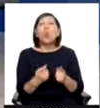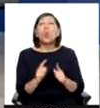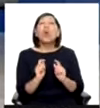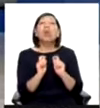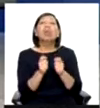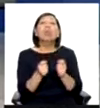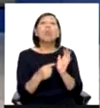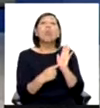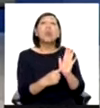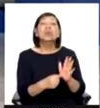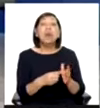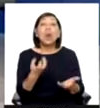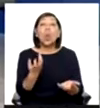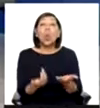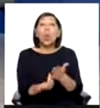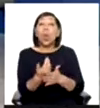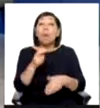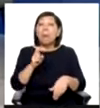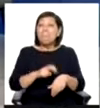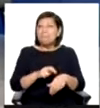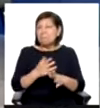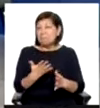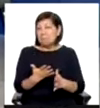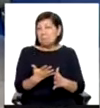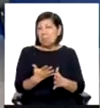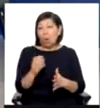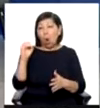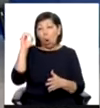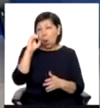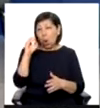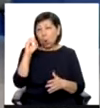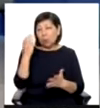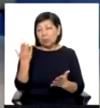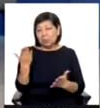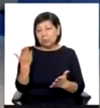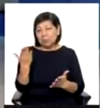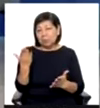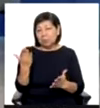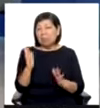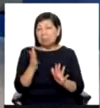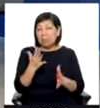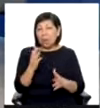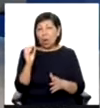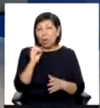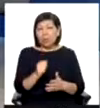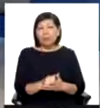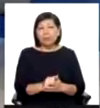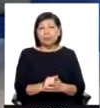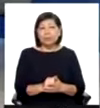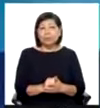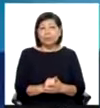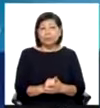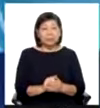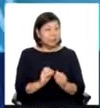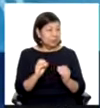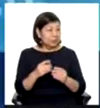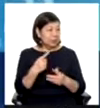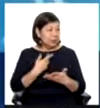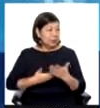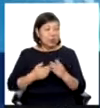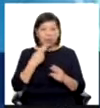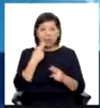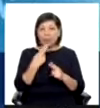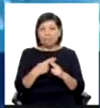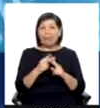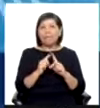dar a conocer esa papa? Más o menos será entre octubre, no creo que pase de octubre. ¿Tiene un nombre específico todavía? Le estamos viendo el